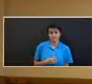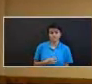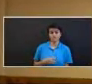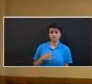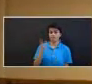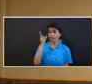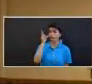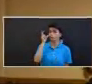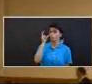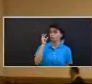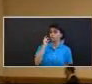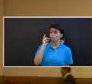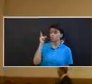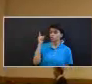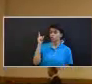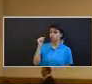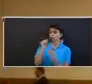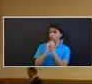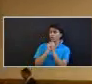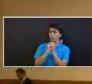Escúchame, Señor, te rogamos.